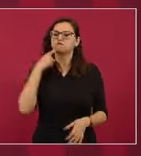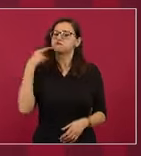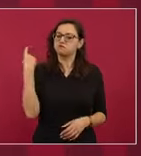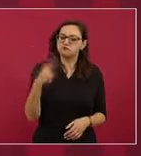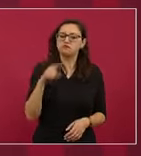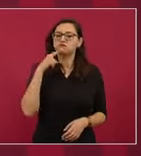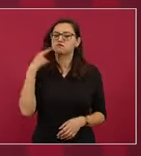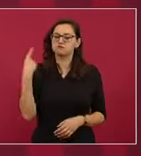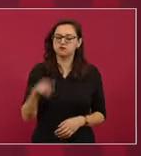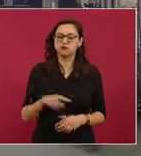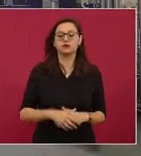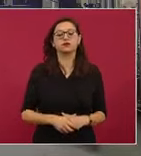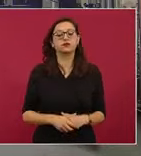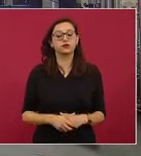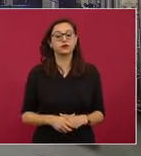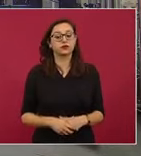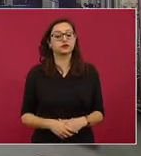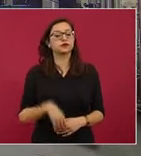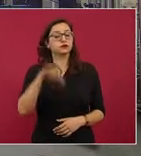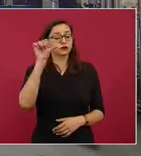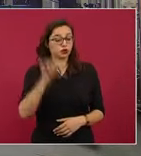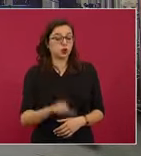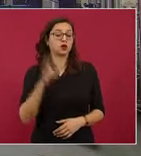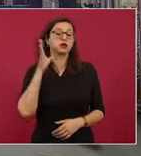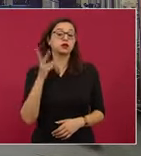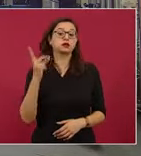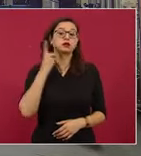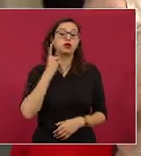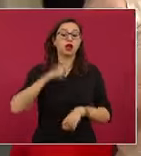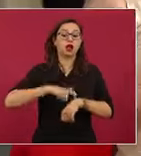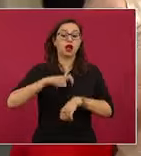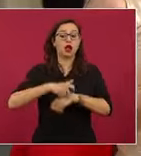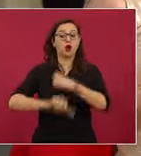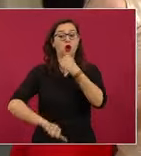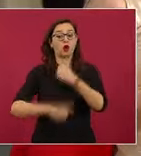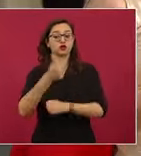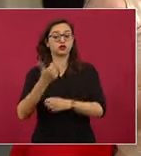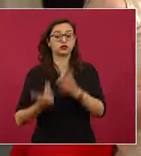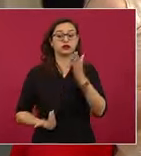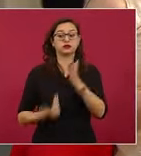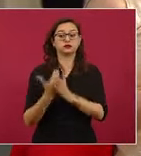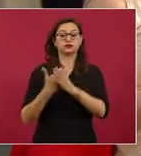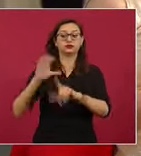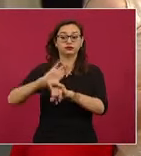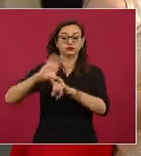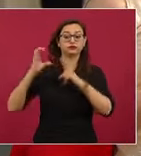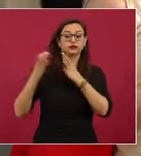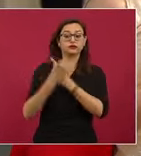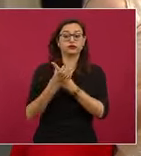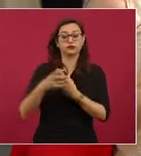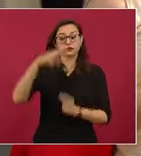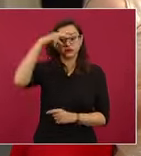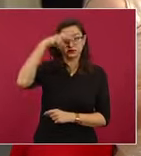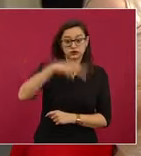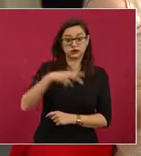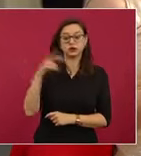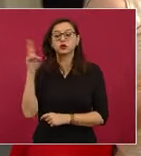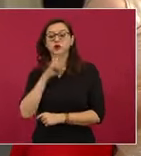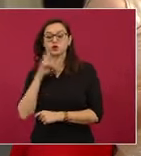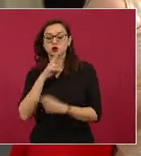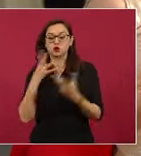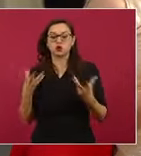constantemente. Hoy también en la Cámara de Diputados a las 11 de la mañana me parece que iban a integrar la Comisión de México-Rusia y la